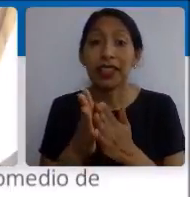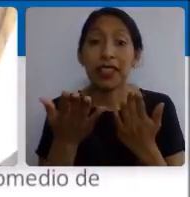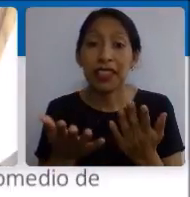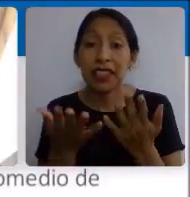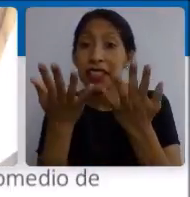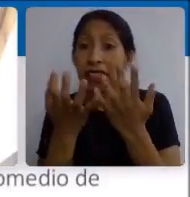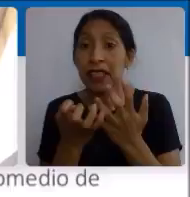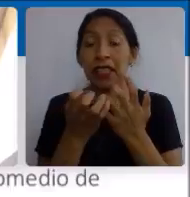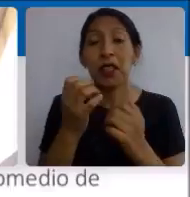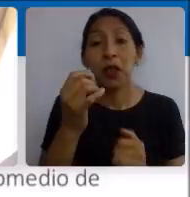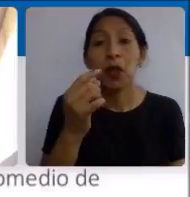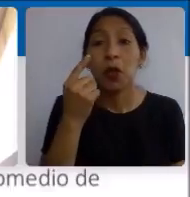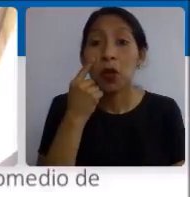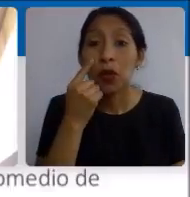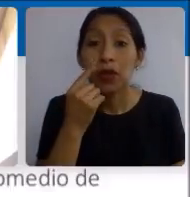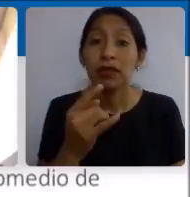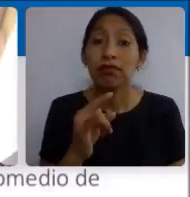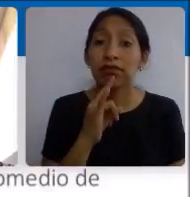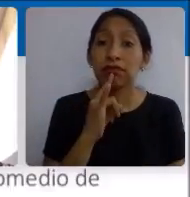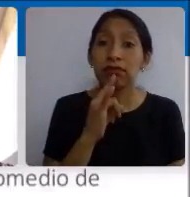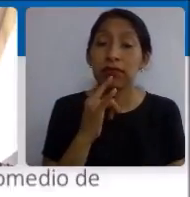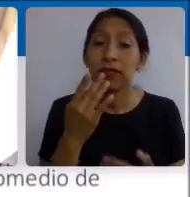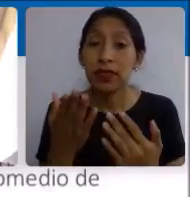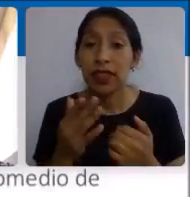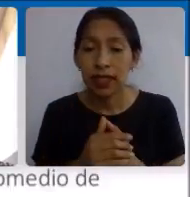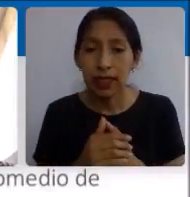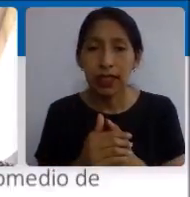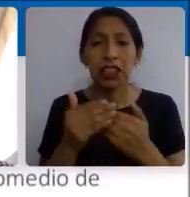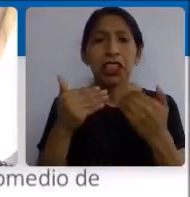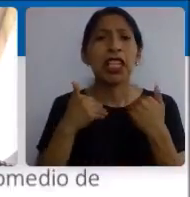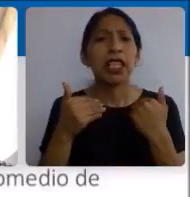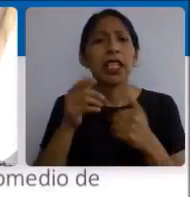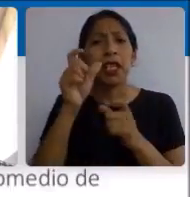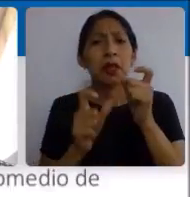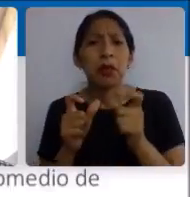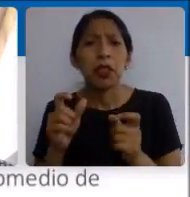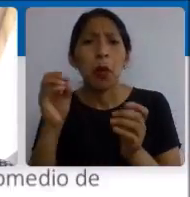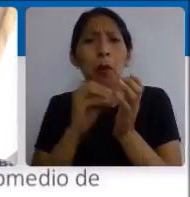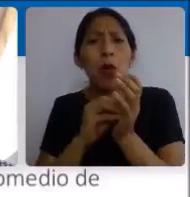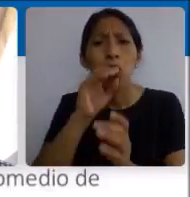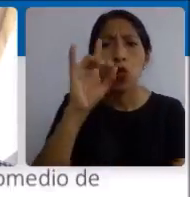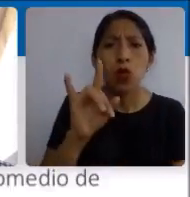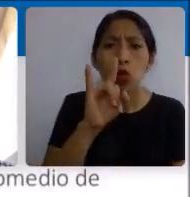estadounidenses. Efectivamente, el estadounidense tiene cierta preferencia por utilizar